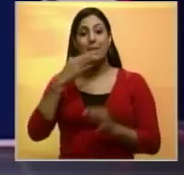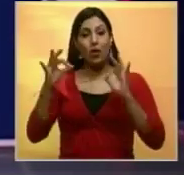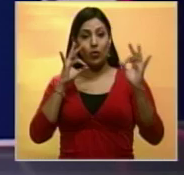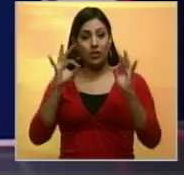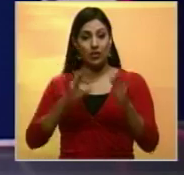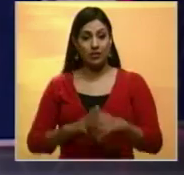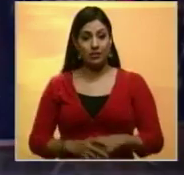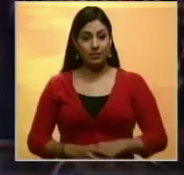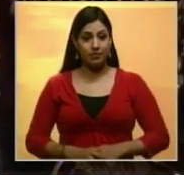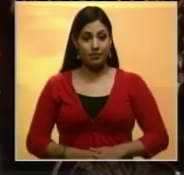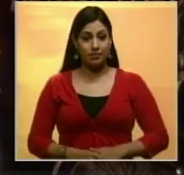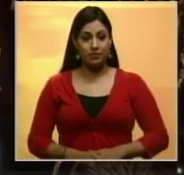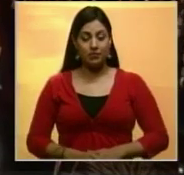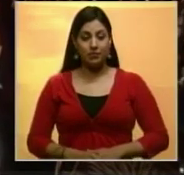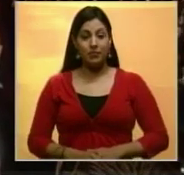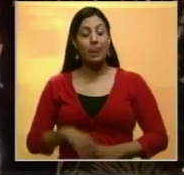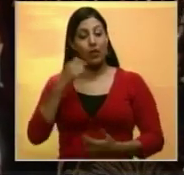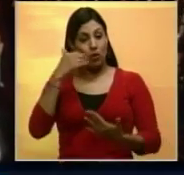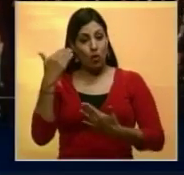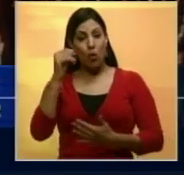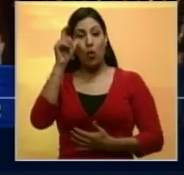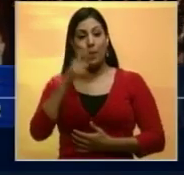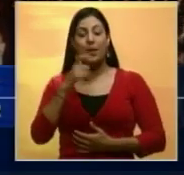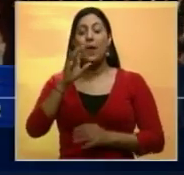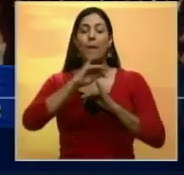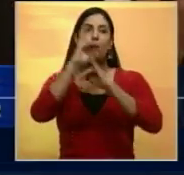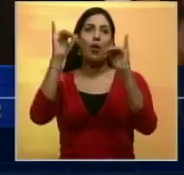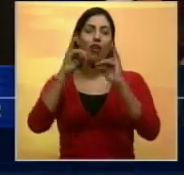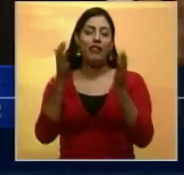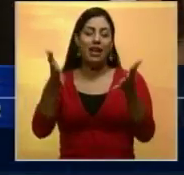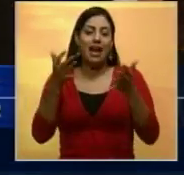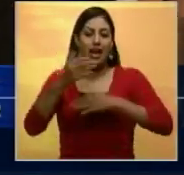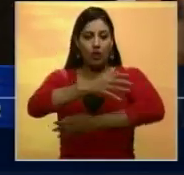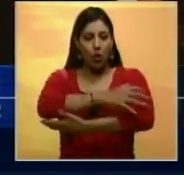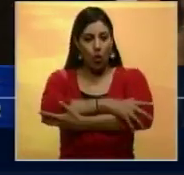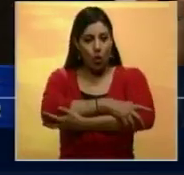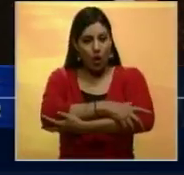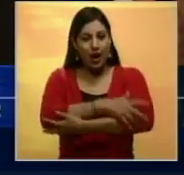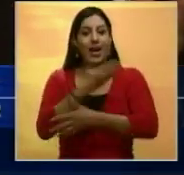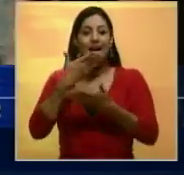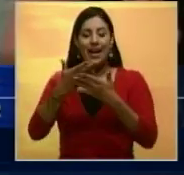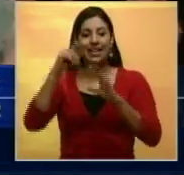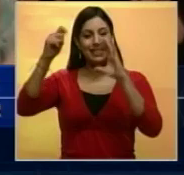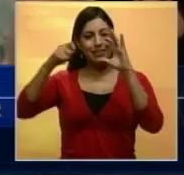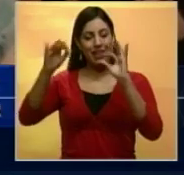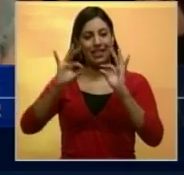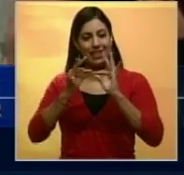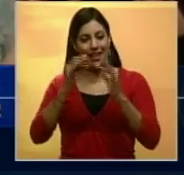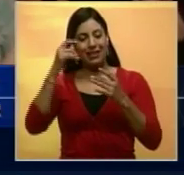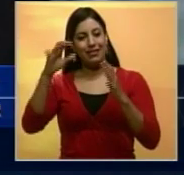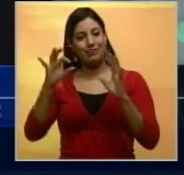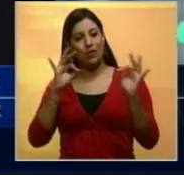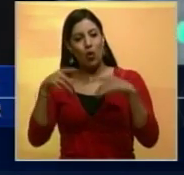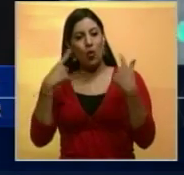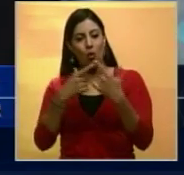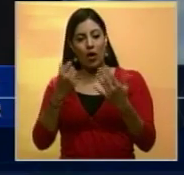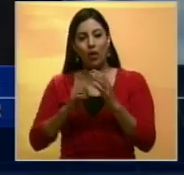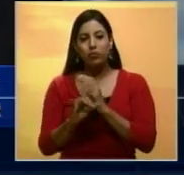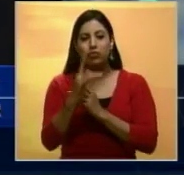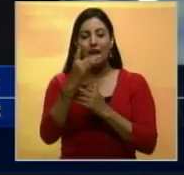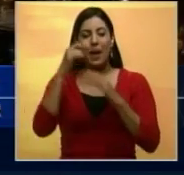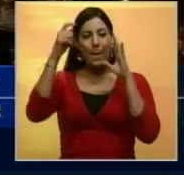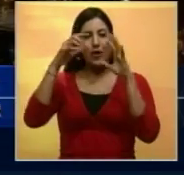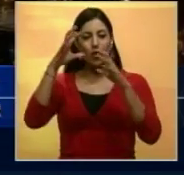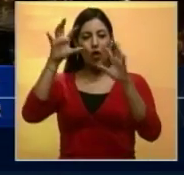actor. Leonardo DiCaprio por fin alcanzó el Oscar gracias a su interpretación de Hugh Glass en El Renacido,